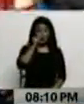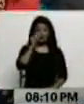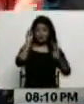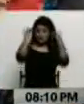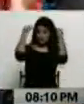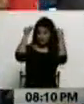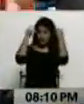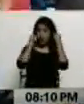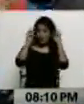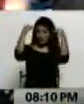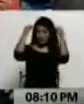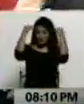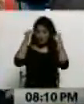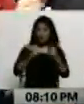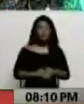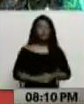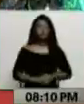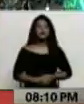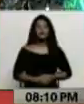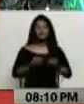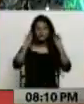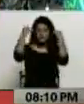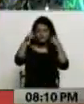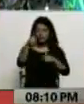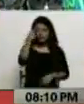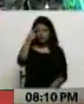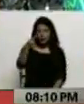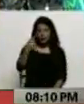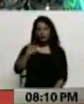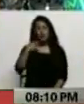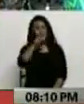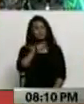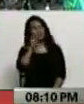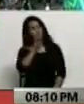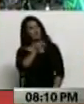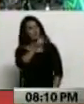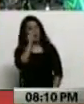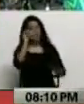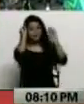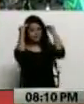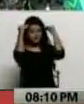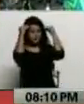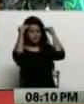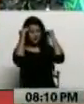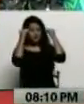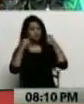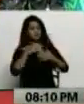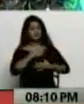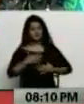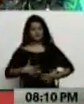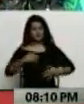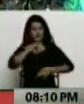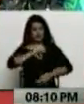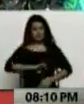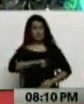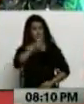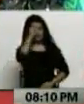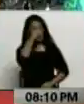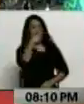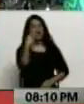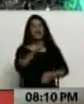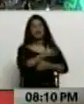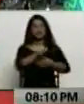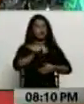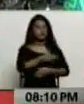Cristóbal Jiménez porque como como usted sabe que como la gente lo ve con su sombrero y su liquiliqui por ahí dice crist